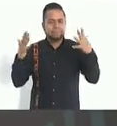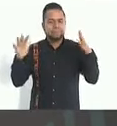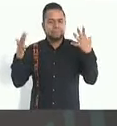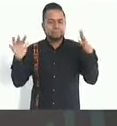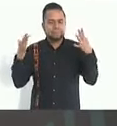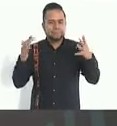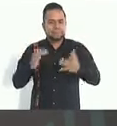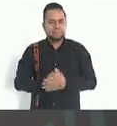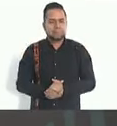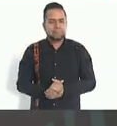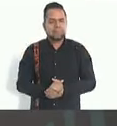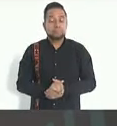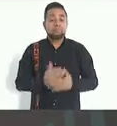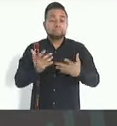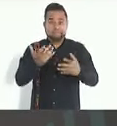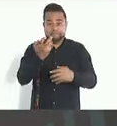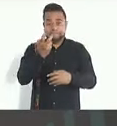Y mañana